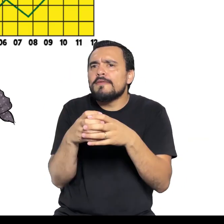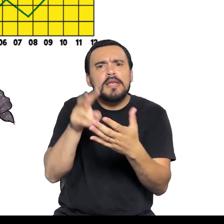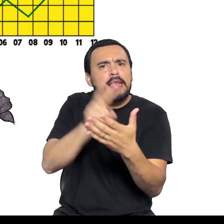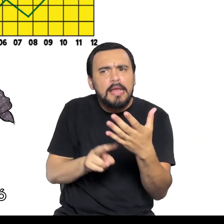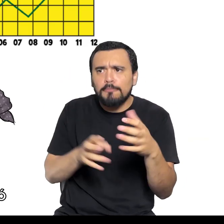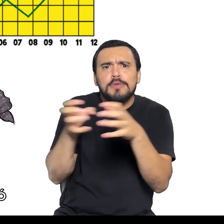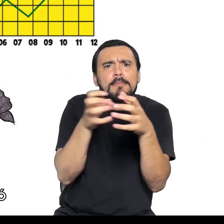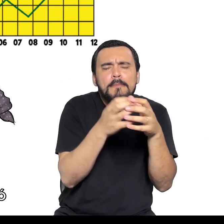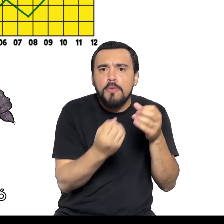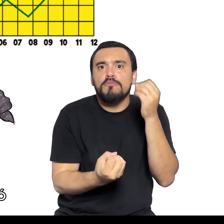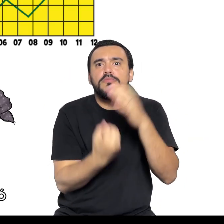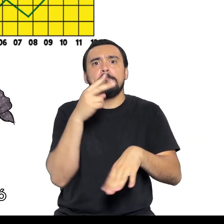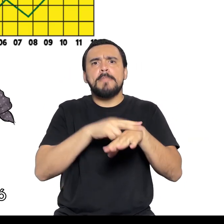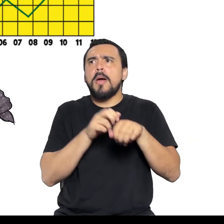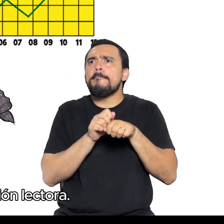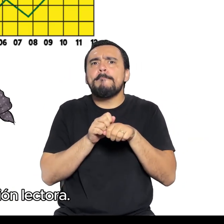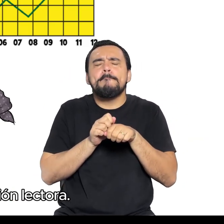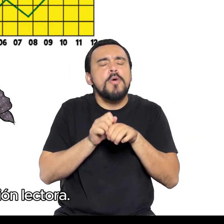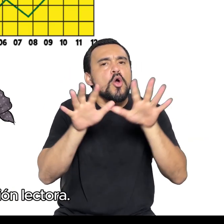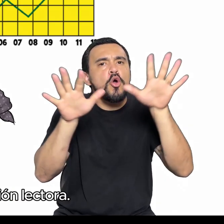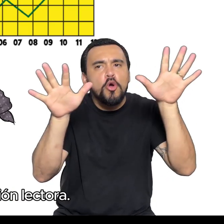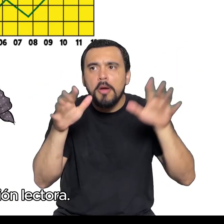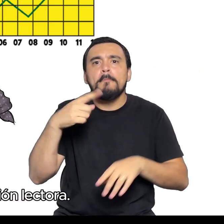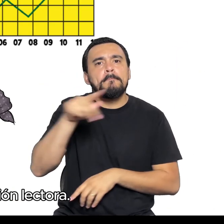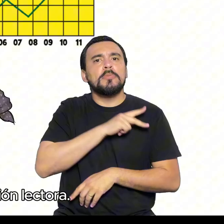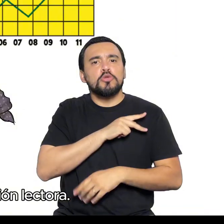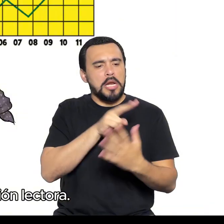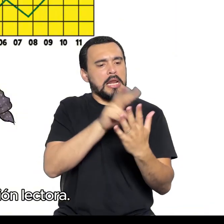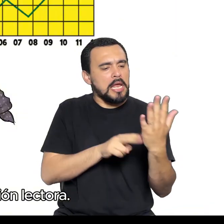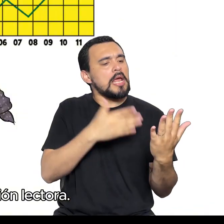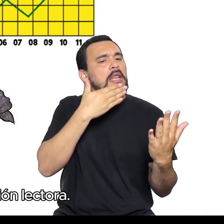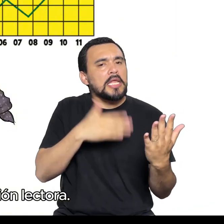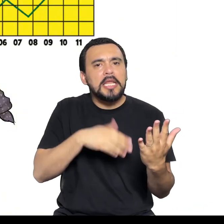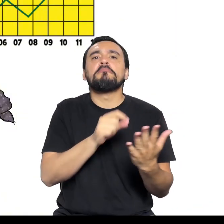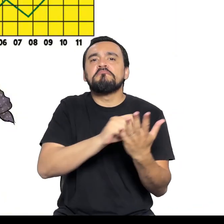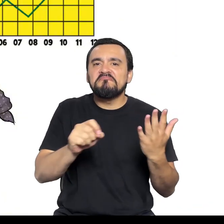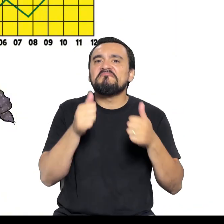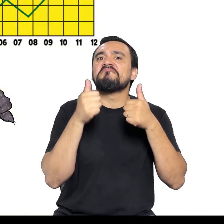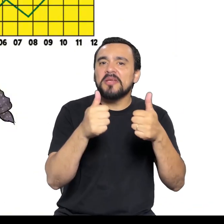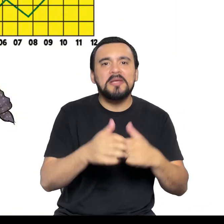multiplicaron y en Paraguay se elevó muchísimo el nivel de comprensión lectora.